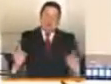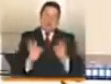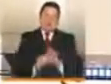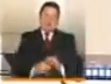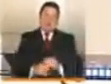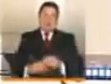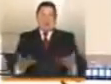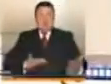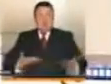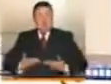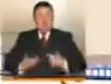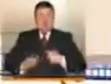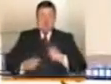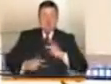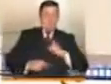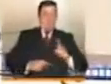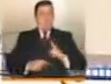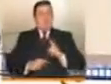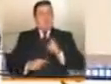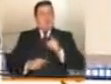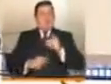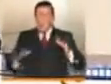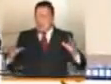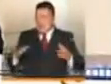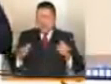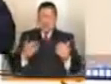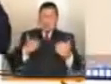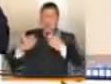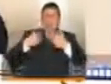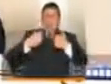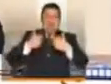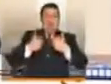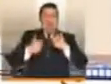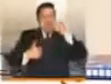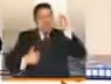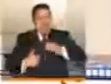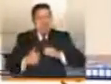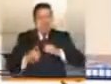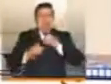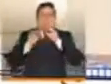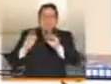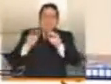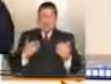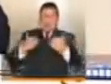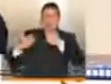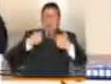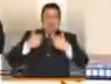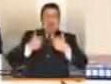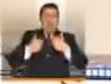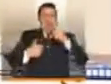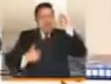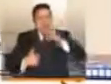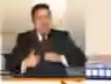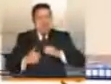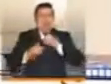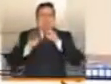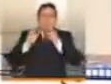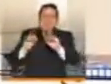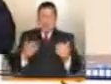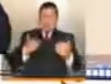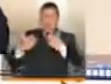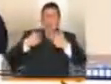mismos establecimientos estas pautas de aforo y de distanciamiento hagan parte de una pedagogía constante hagan parte de una pedagogía